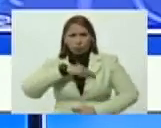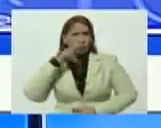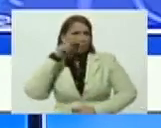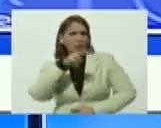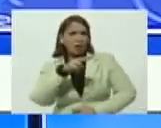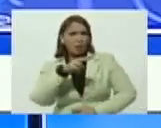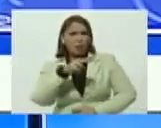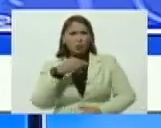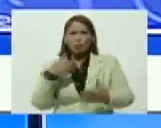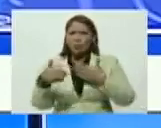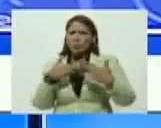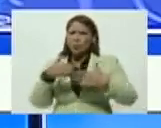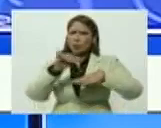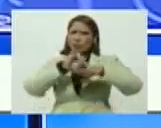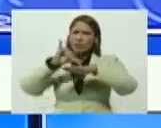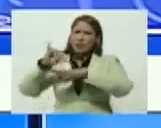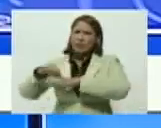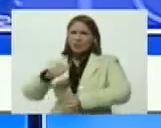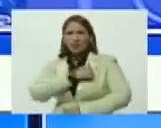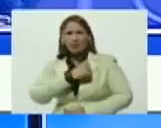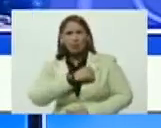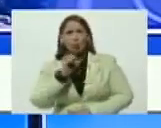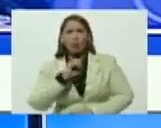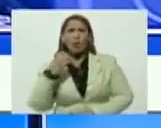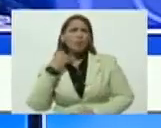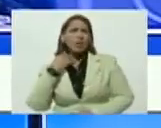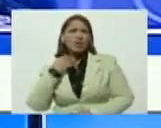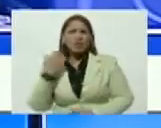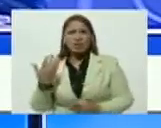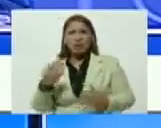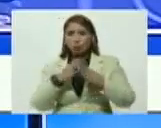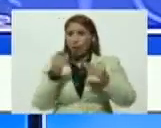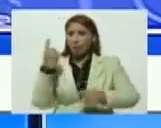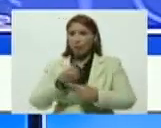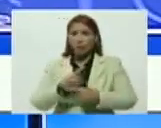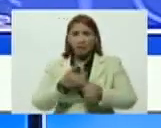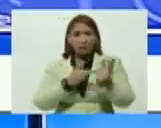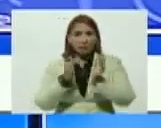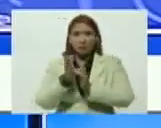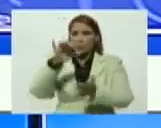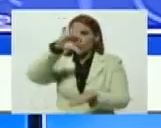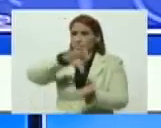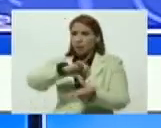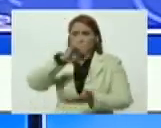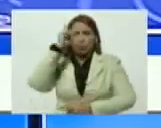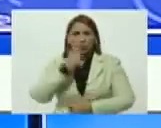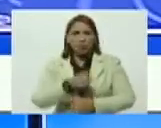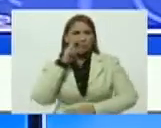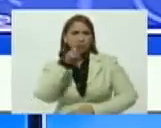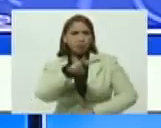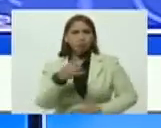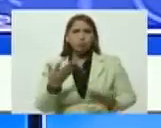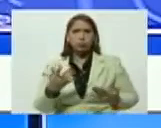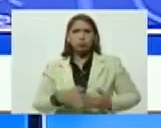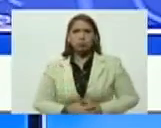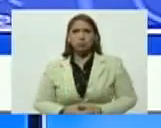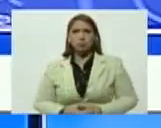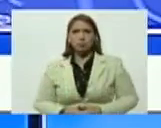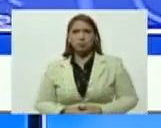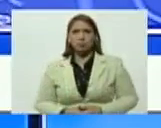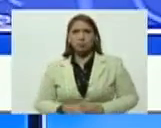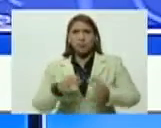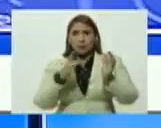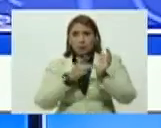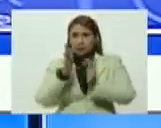Más allá de las iglesias católicas o evangélicas, todas deben tener a Cristo en el centro. Al Cristo